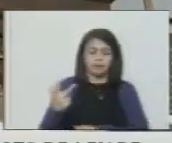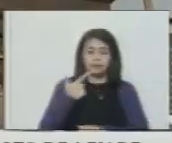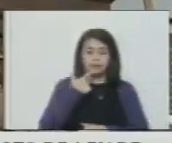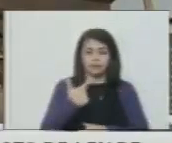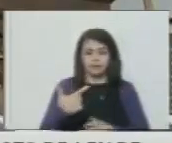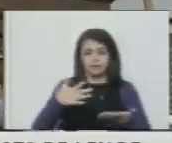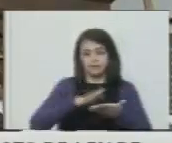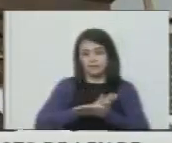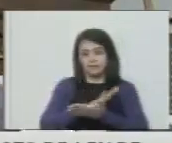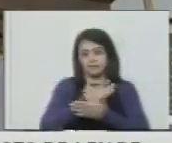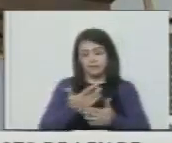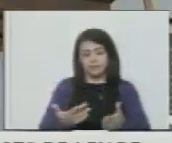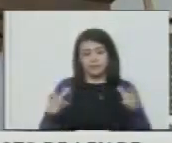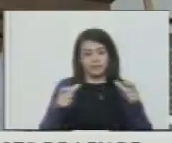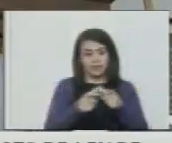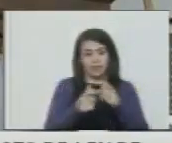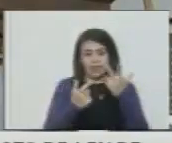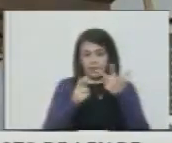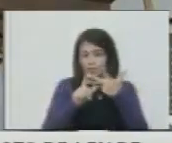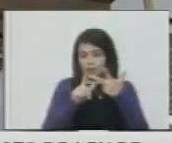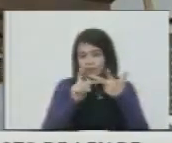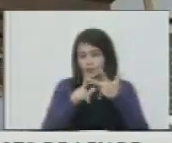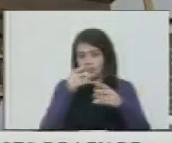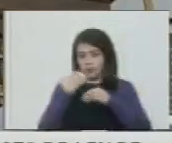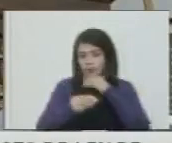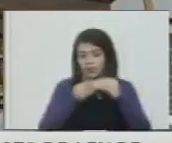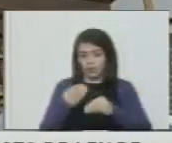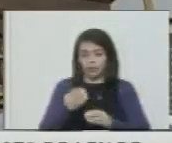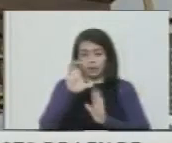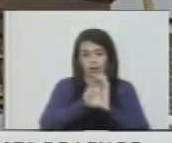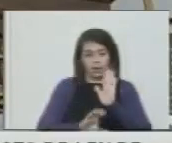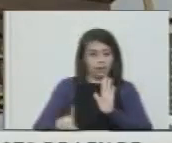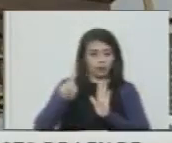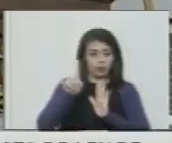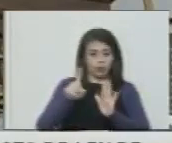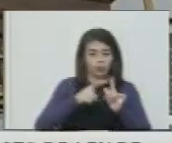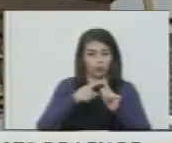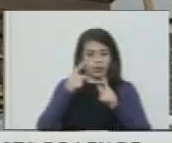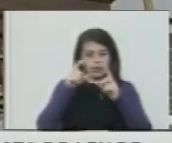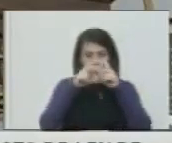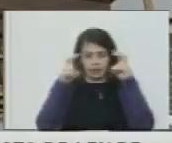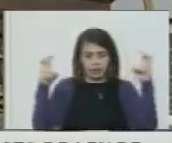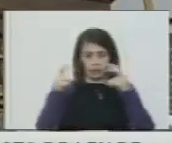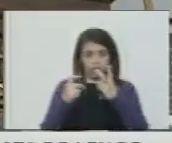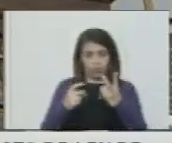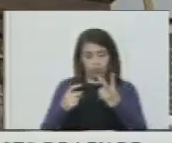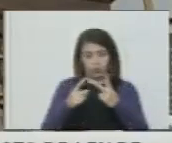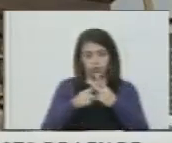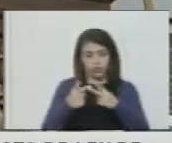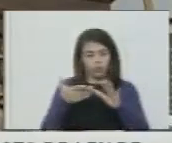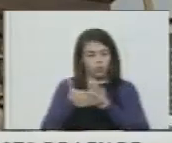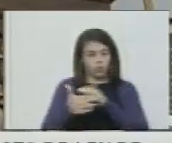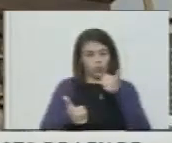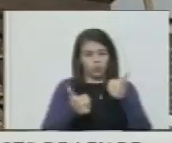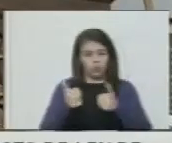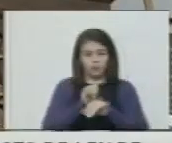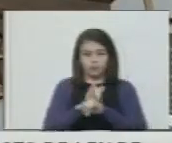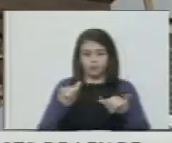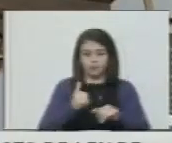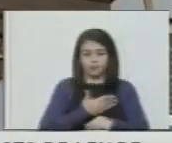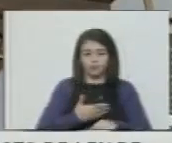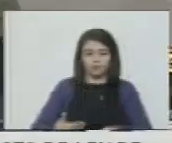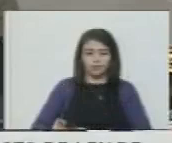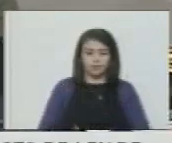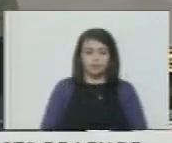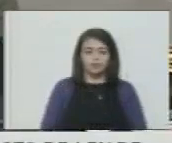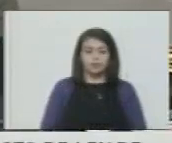13. Se propone eliminar la sección tercera correspondiente al capítulo 1 del título 2 en los términos siguientes. Es